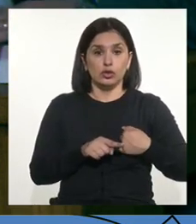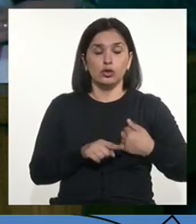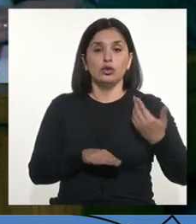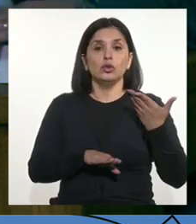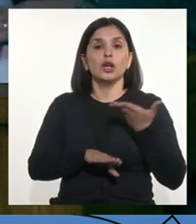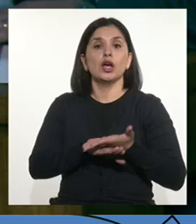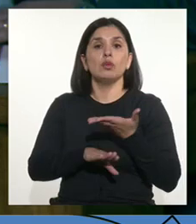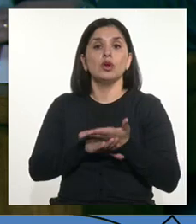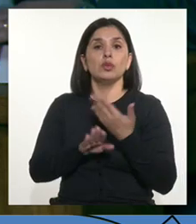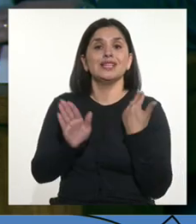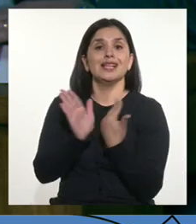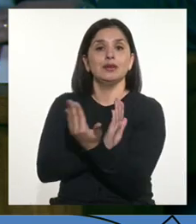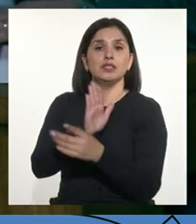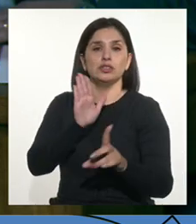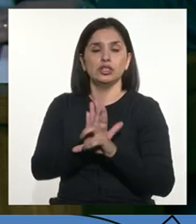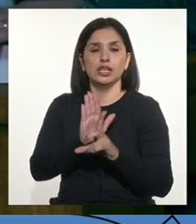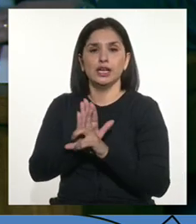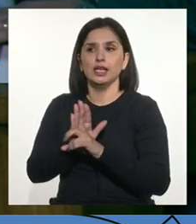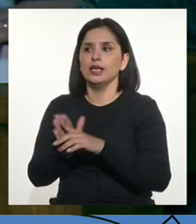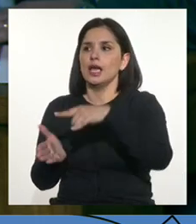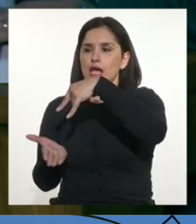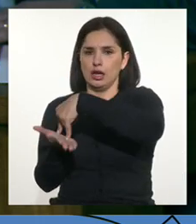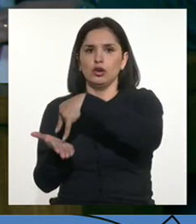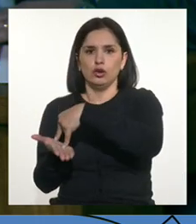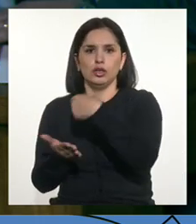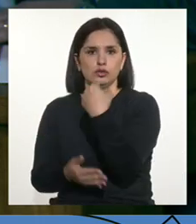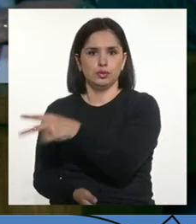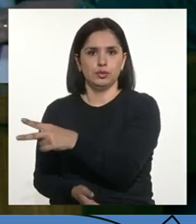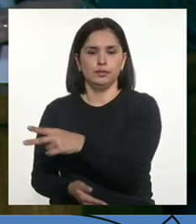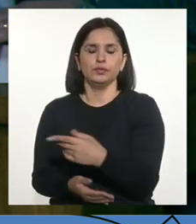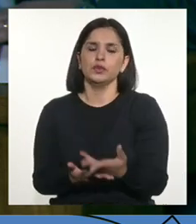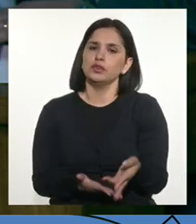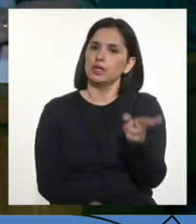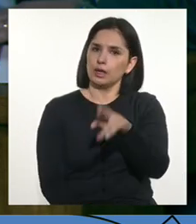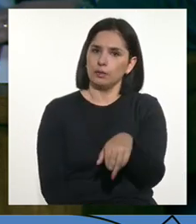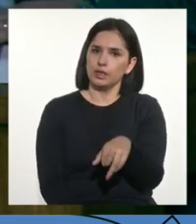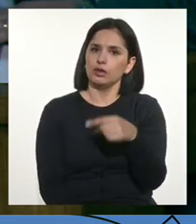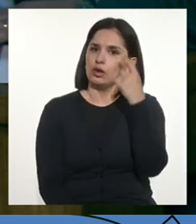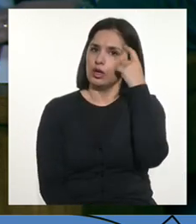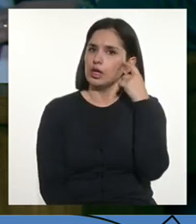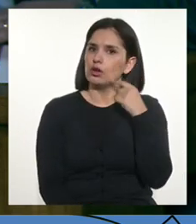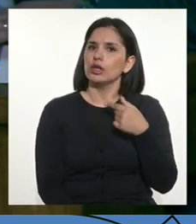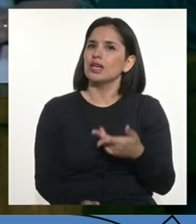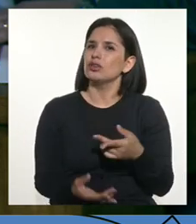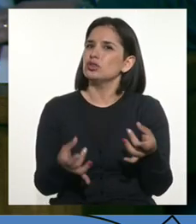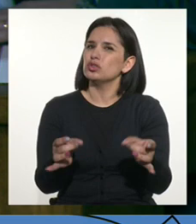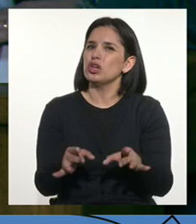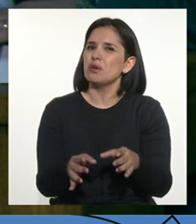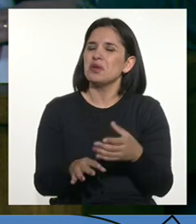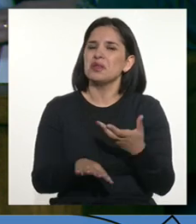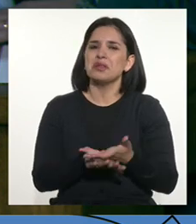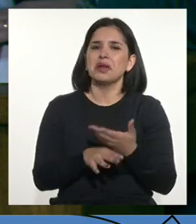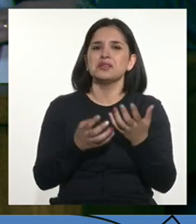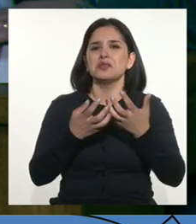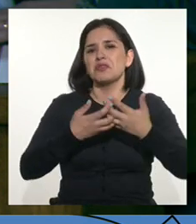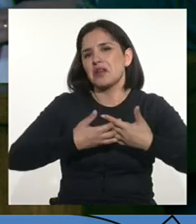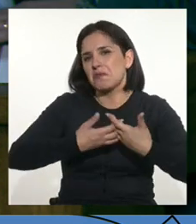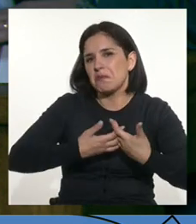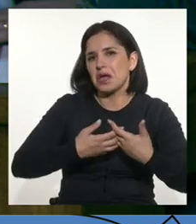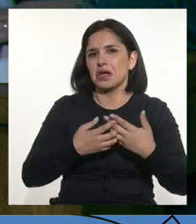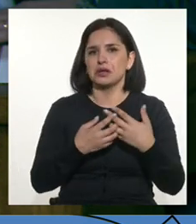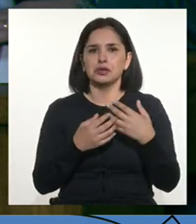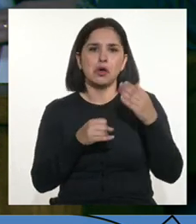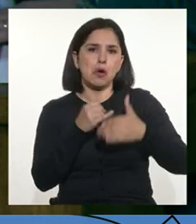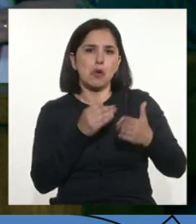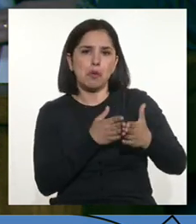caso del propio congreso nacional así granitero presidente creo que esto no hace más que establecer un mecanismo un plazo cada cuatro